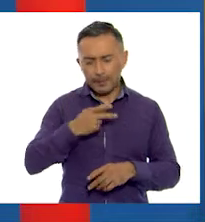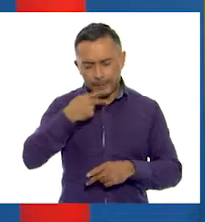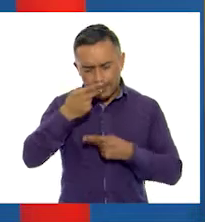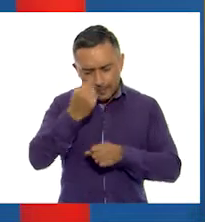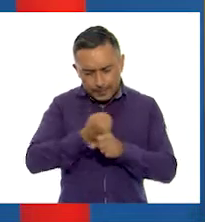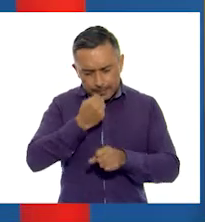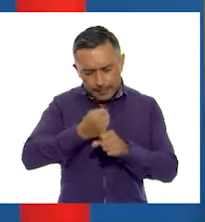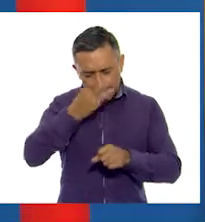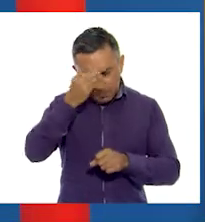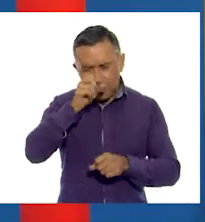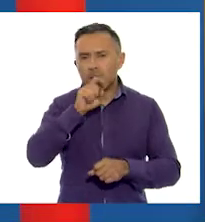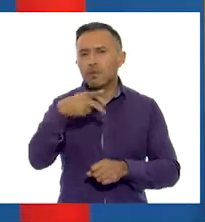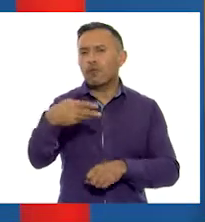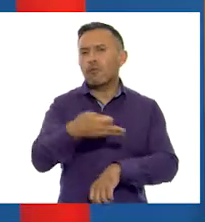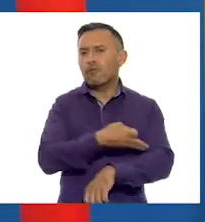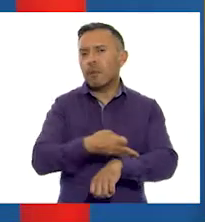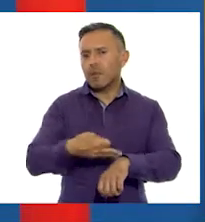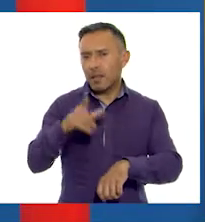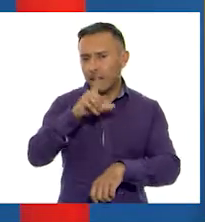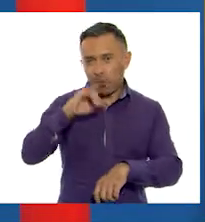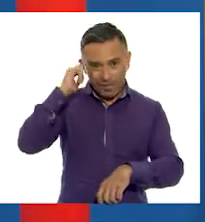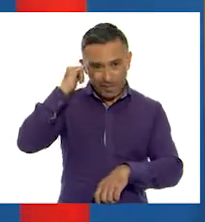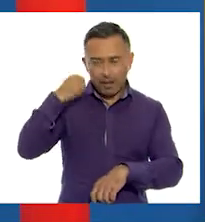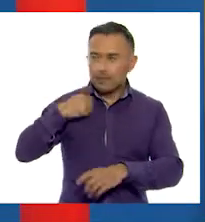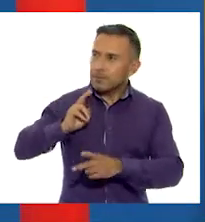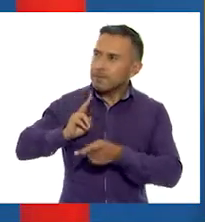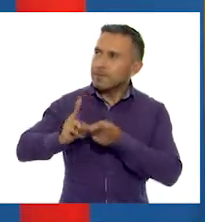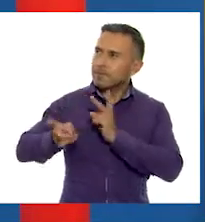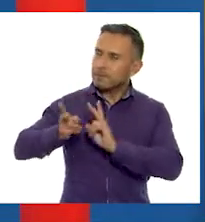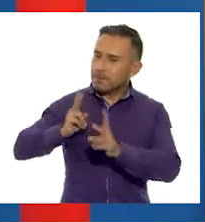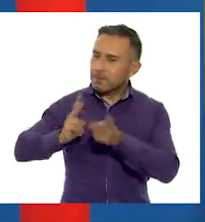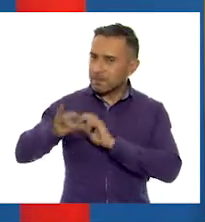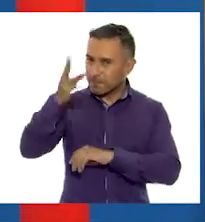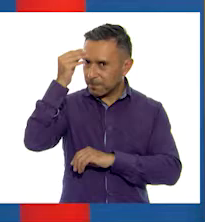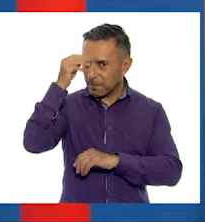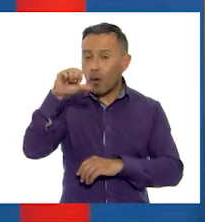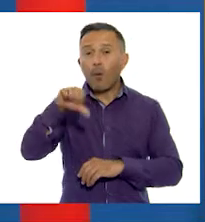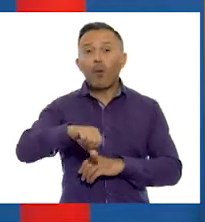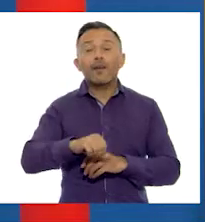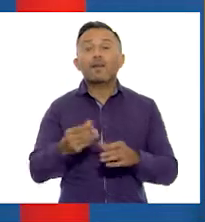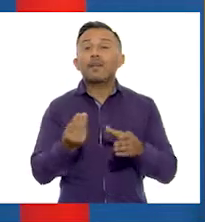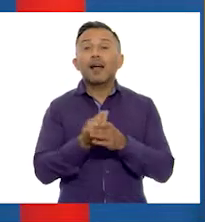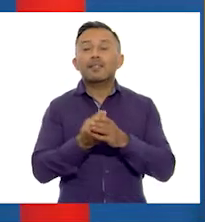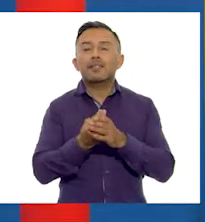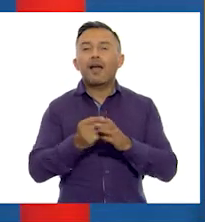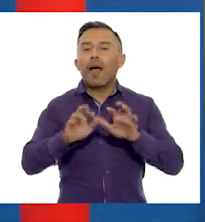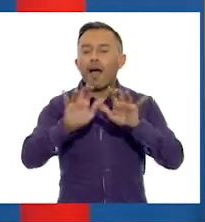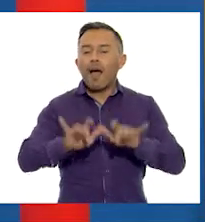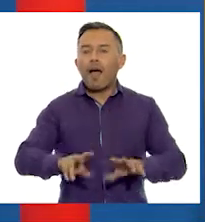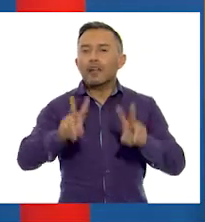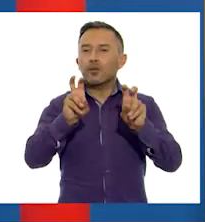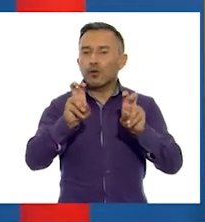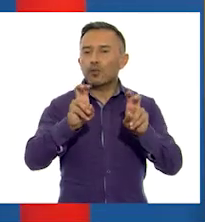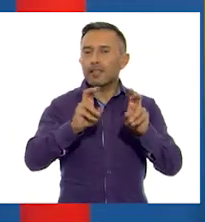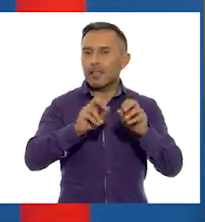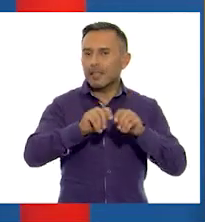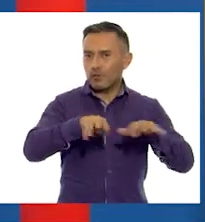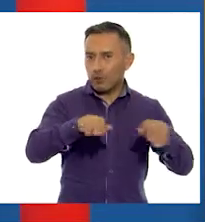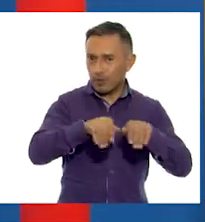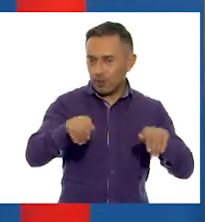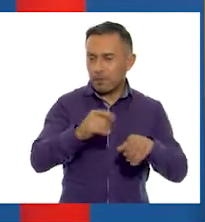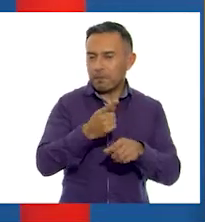estudio, quizá de los científicos o investigadores que participaron y datos precisos sobre en qué consistió dicho